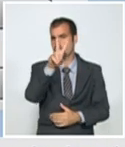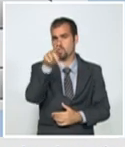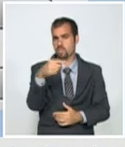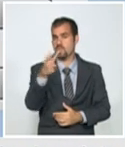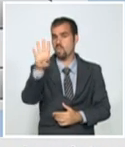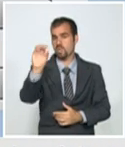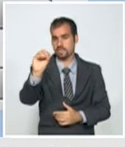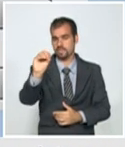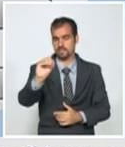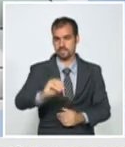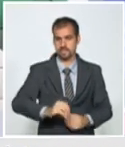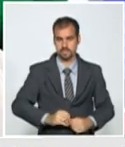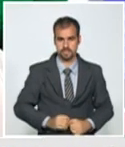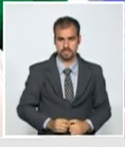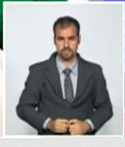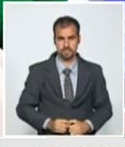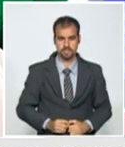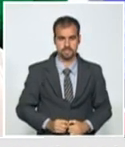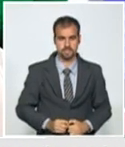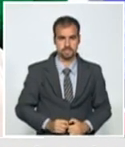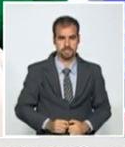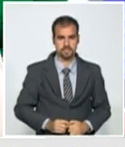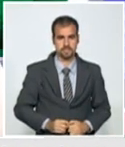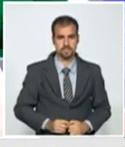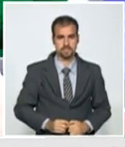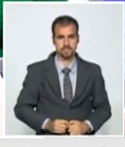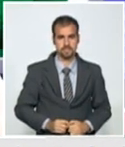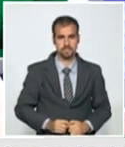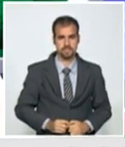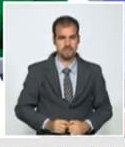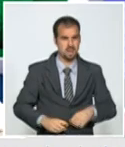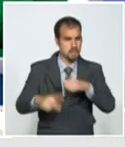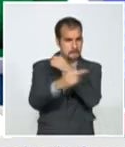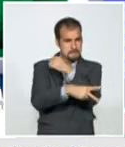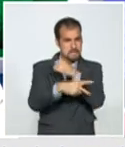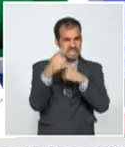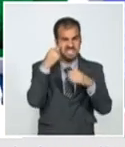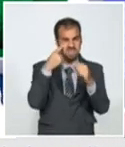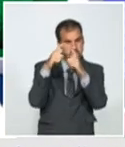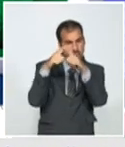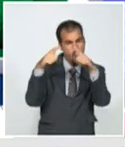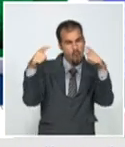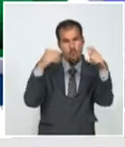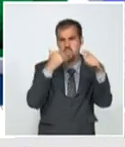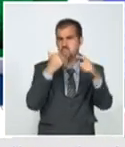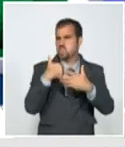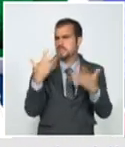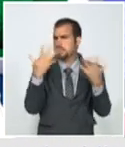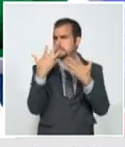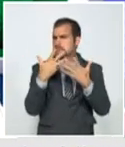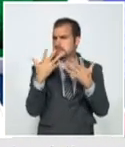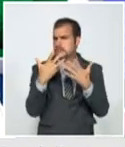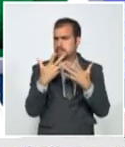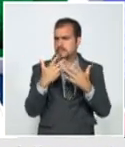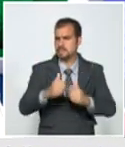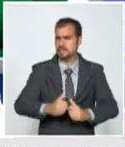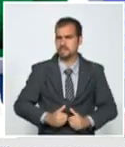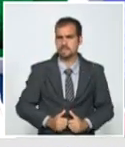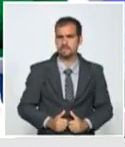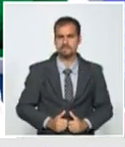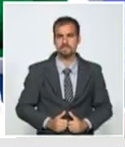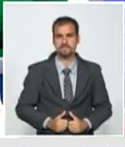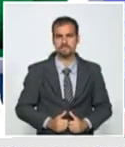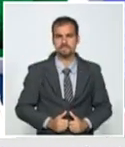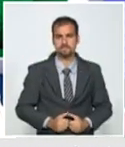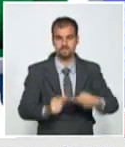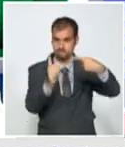2,40%. Se mantienen entre los países con mayor transmisión, con mayor número de casos, Estados